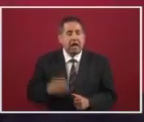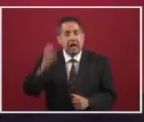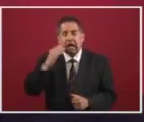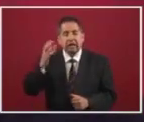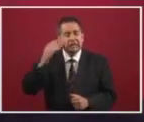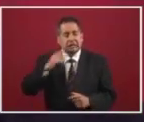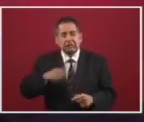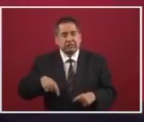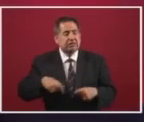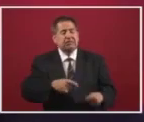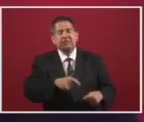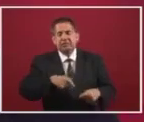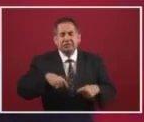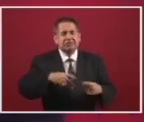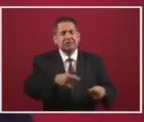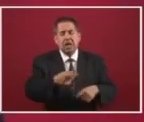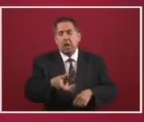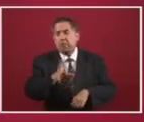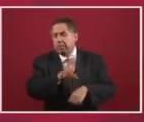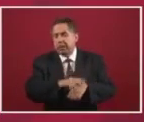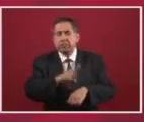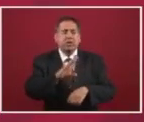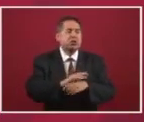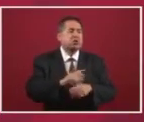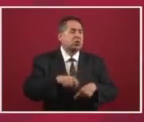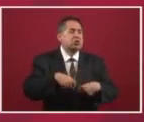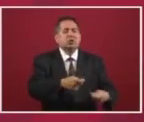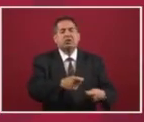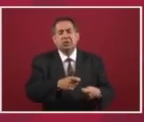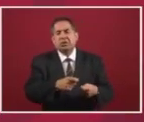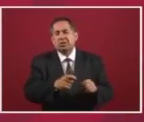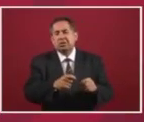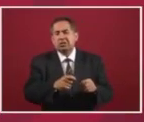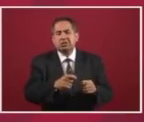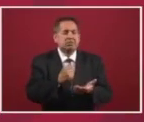entregaron permisos